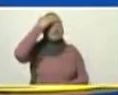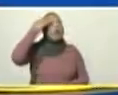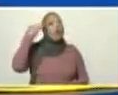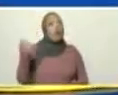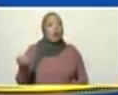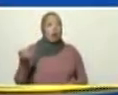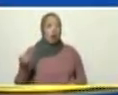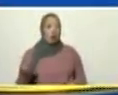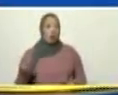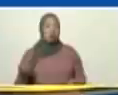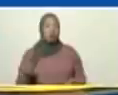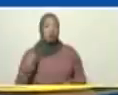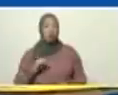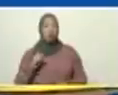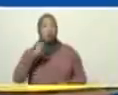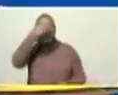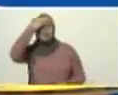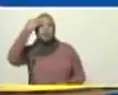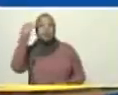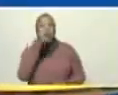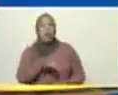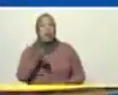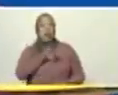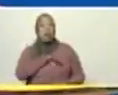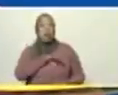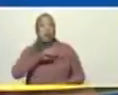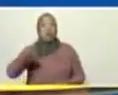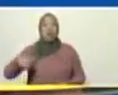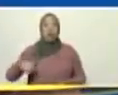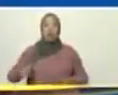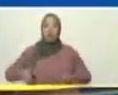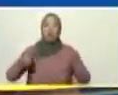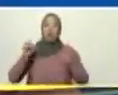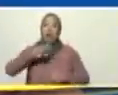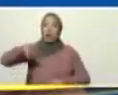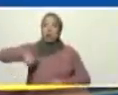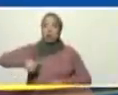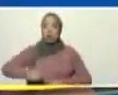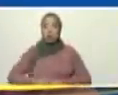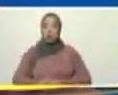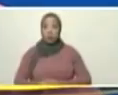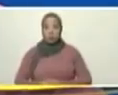recordar, ¿no?, que la socialdemocracia quiere nuestros votos, pero no nos quiere a nosotros.